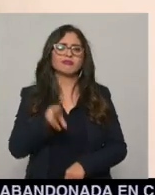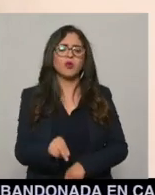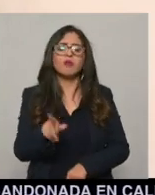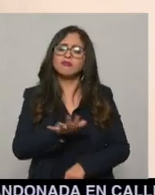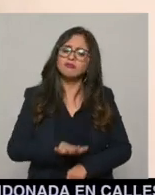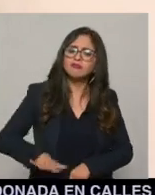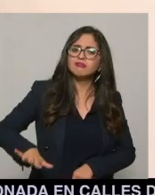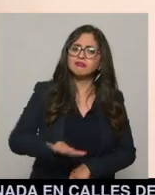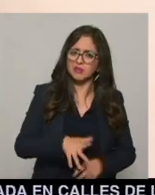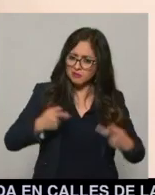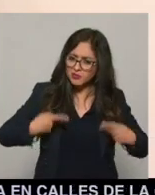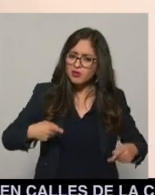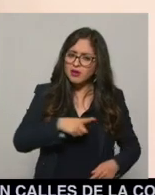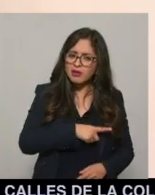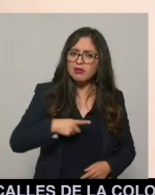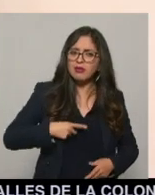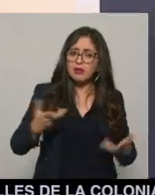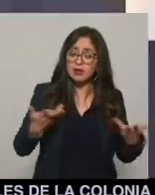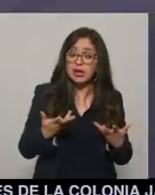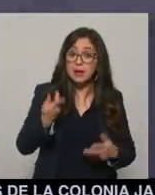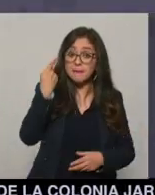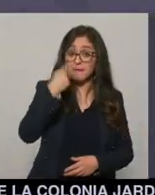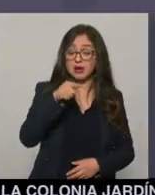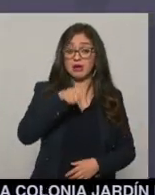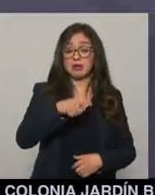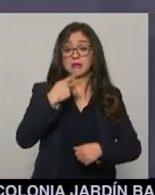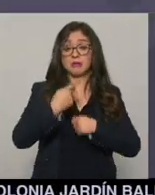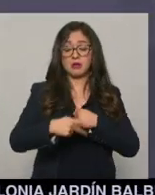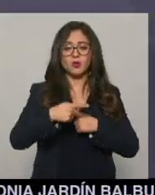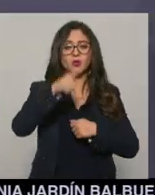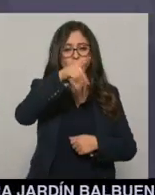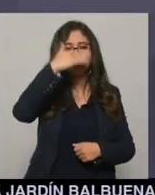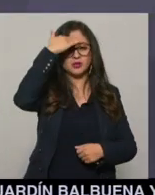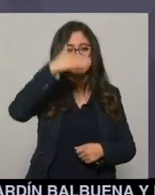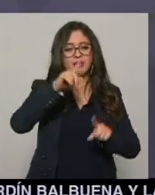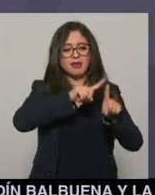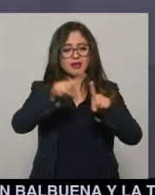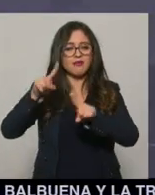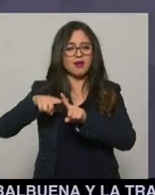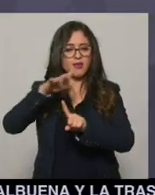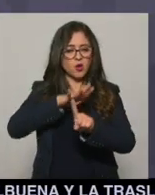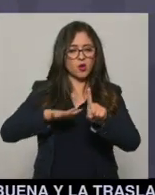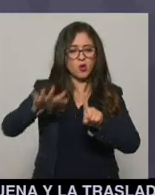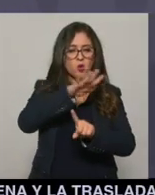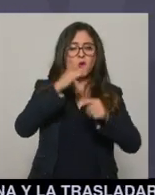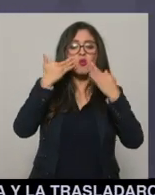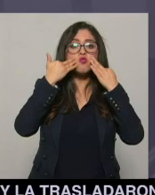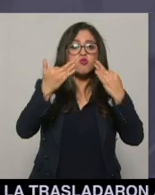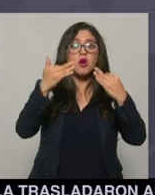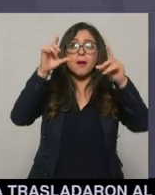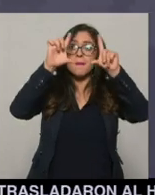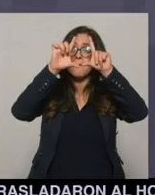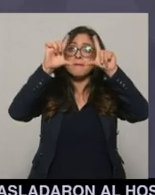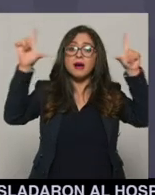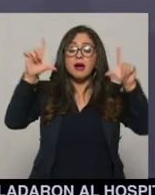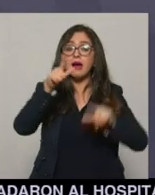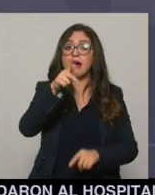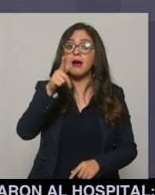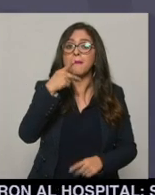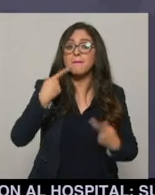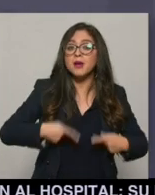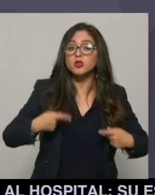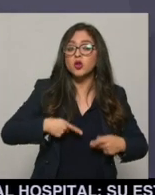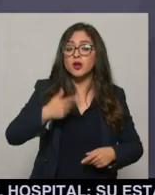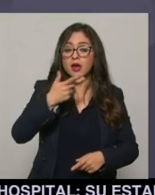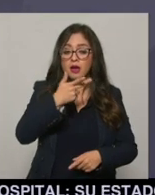movilizarse y hay grandes peligros porque ya en varias colonias ustedes habrán visto que dice ratas, si